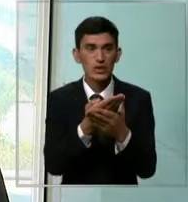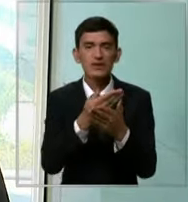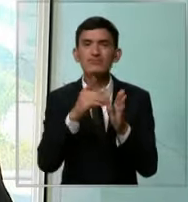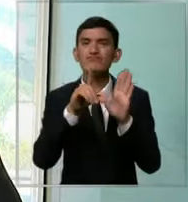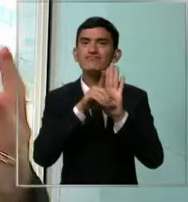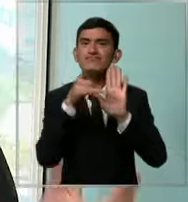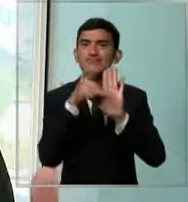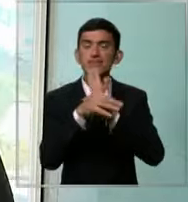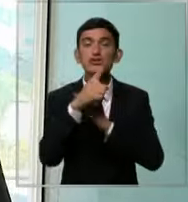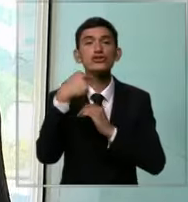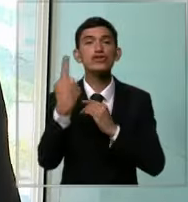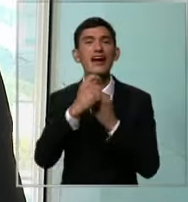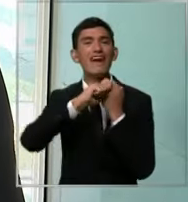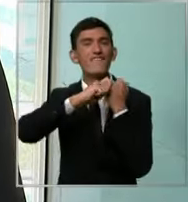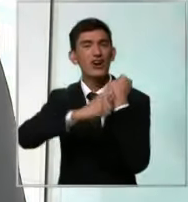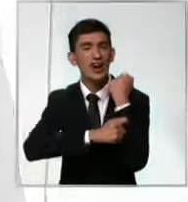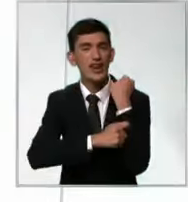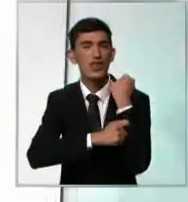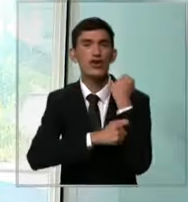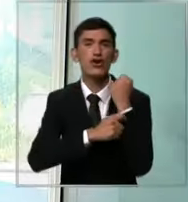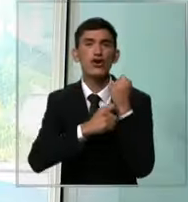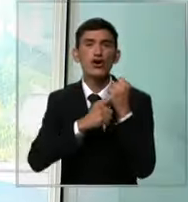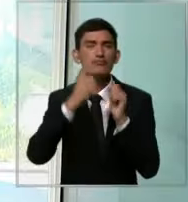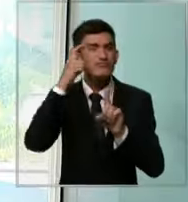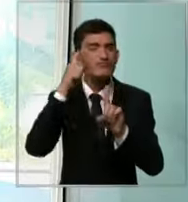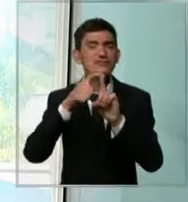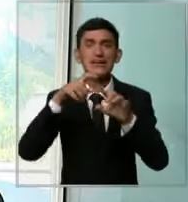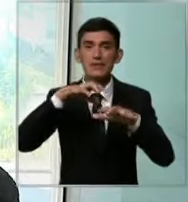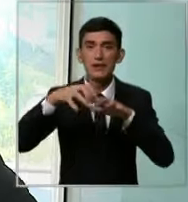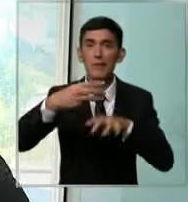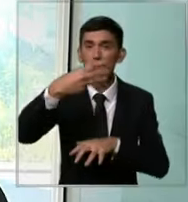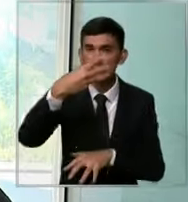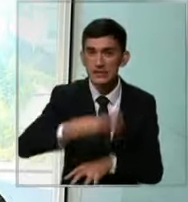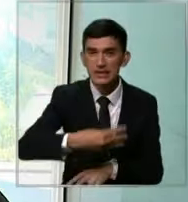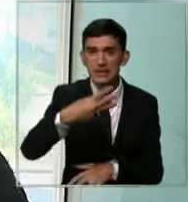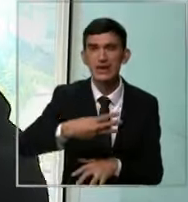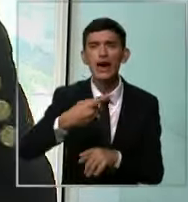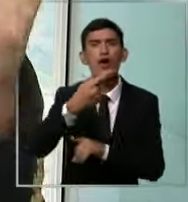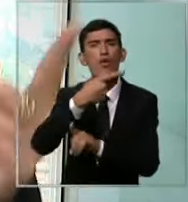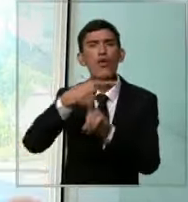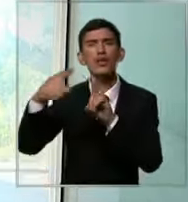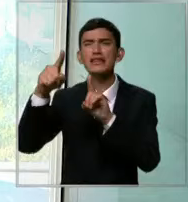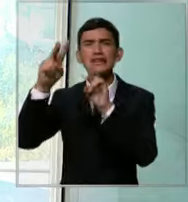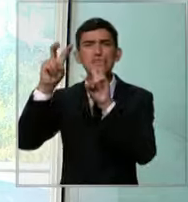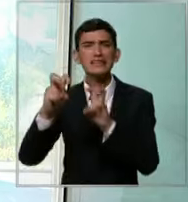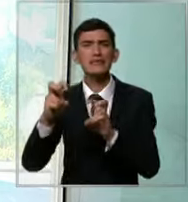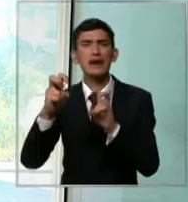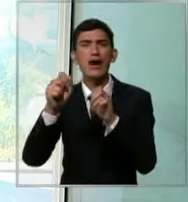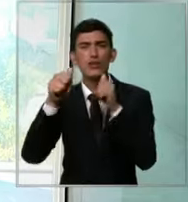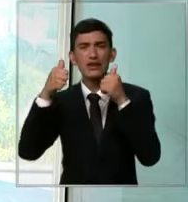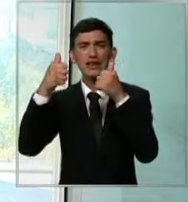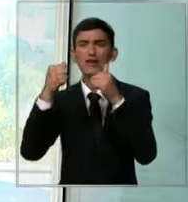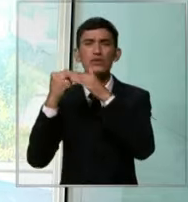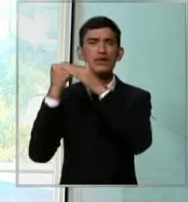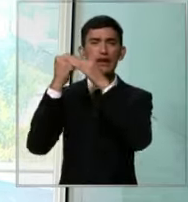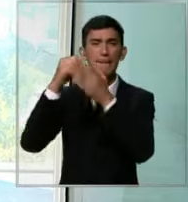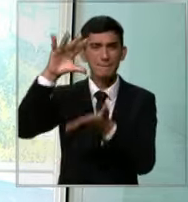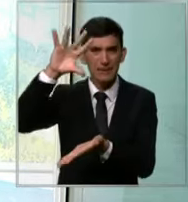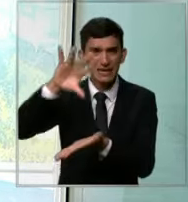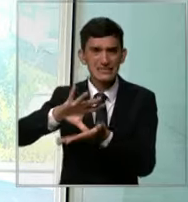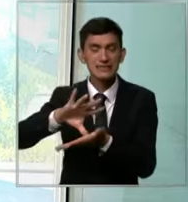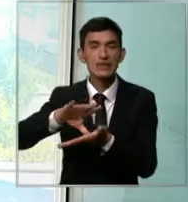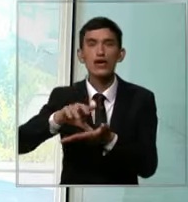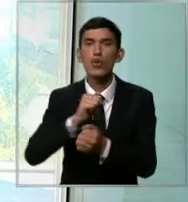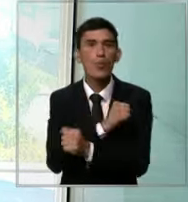estimamos como abogados especialistas respecto de materias animales, que ni los municipios ni ninguna otra autoridad del país